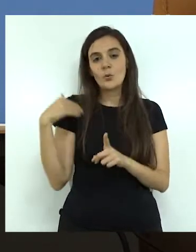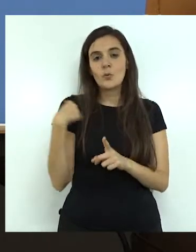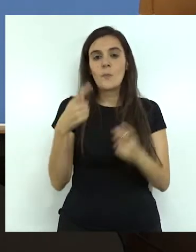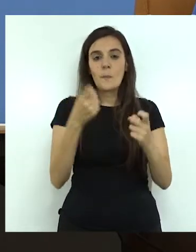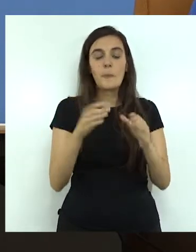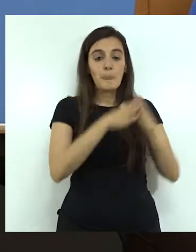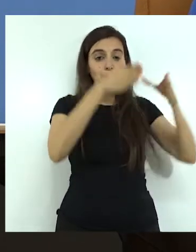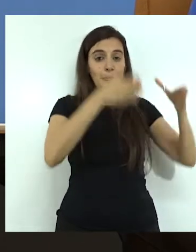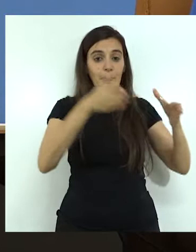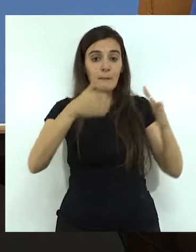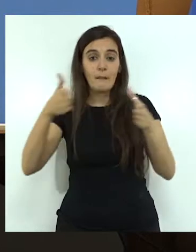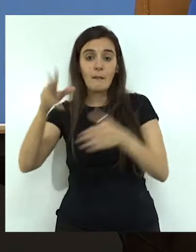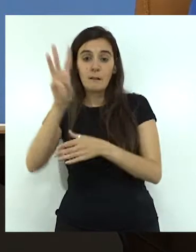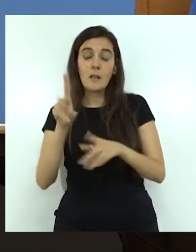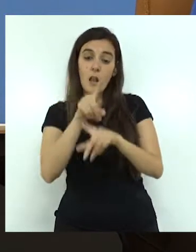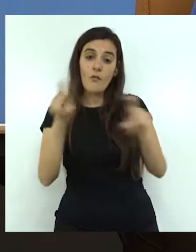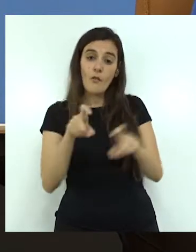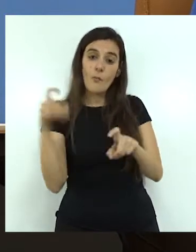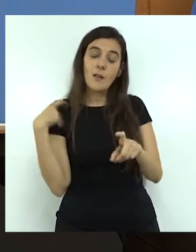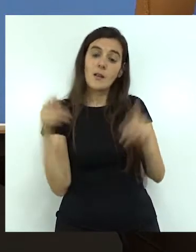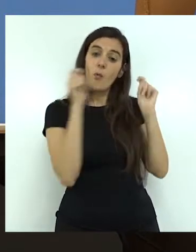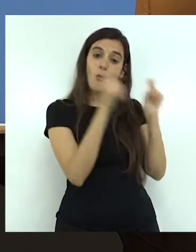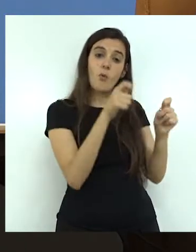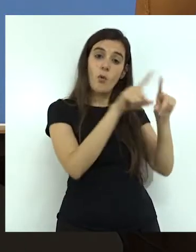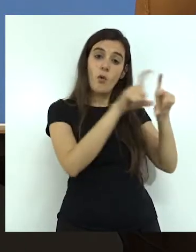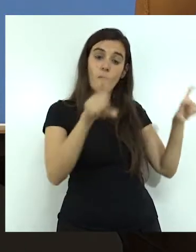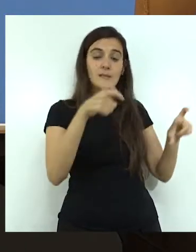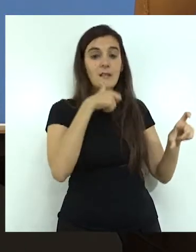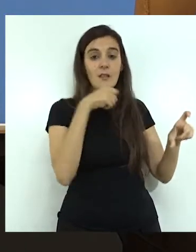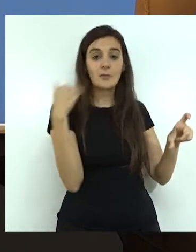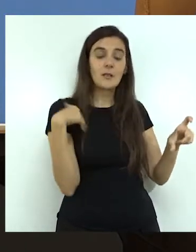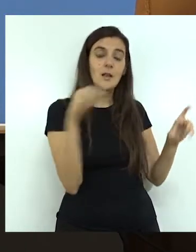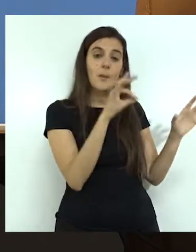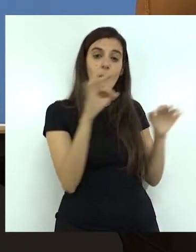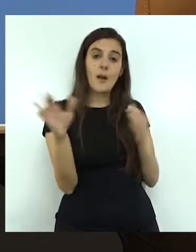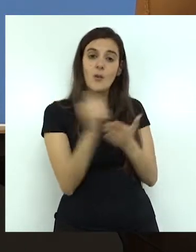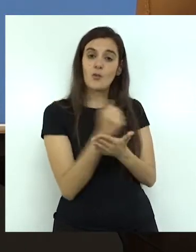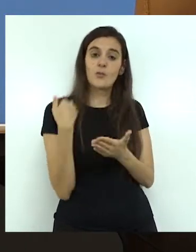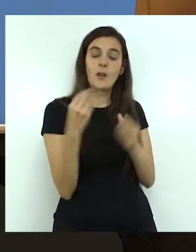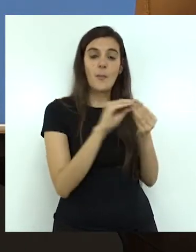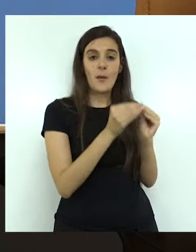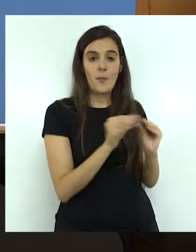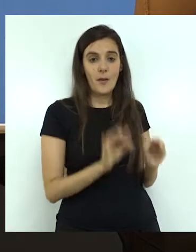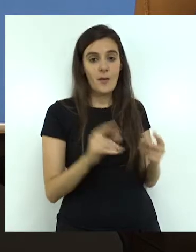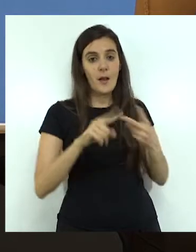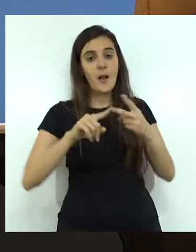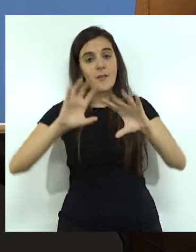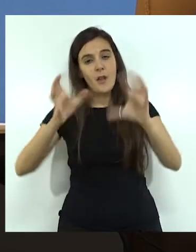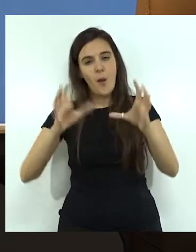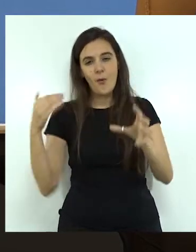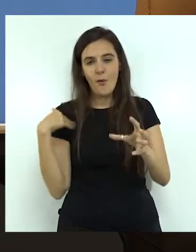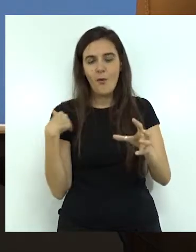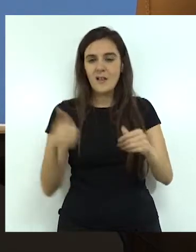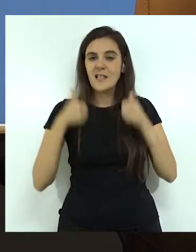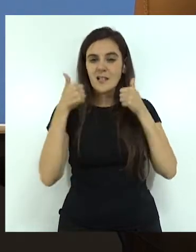el informático lo había judío se había adjudicado una empresa de ceuta que lo tiene todo preparado para instalarlo el del mobiliario ya se ha comenzado a